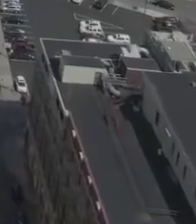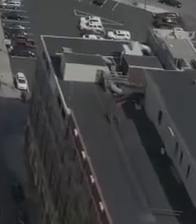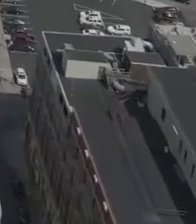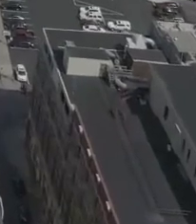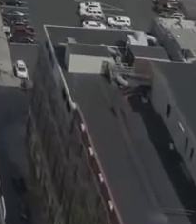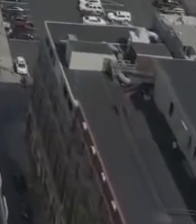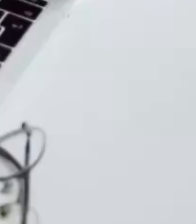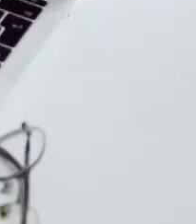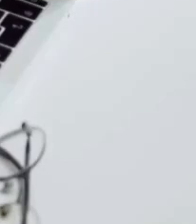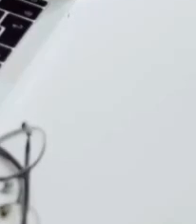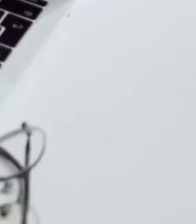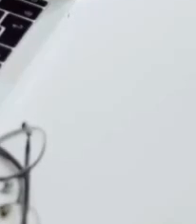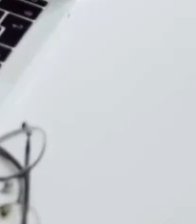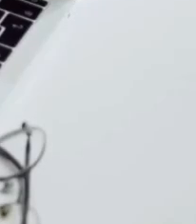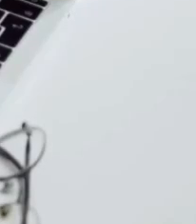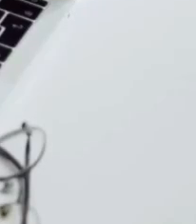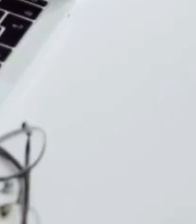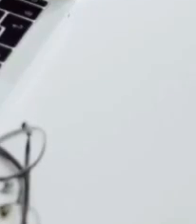Música